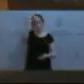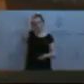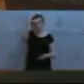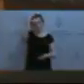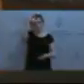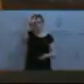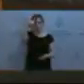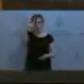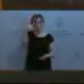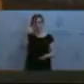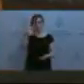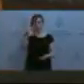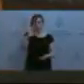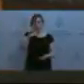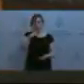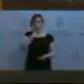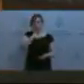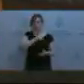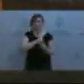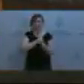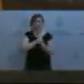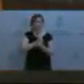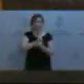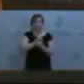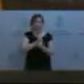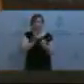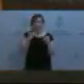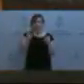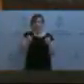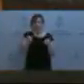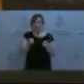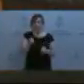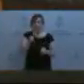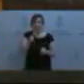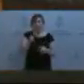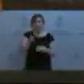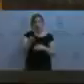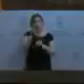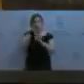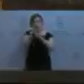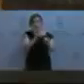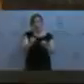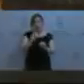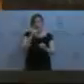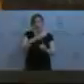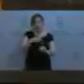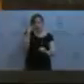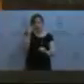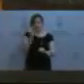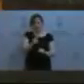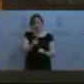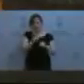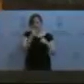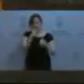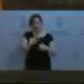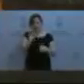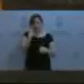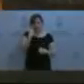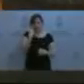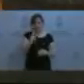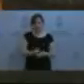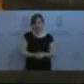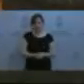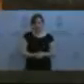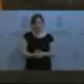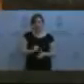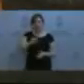por nosotros querida y bien amada y no suficientemente protegida, seguramente, ¿verdad? Mire, en